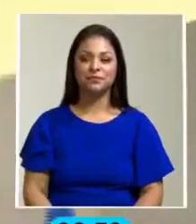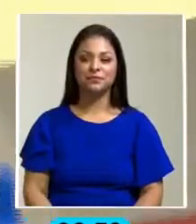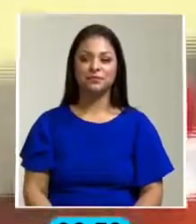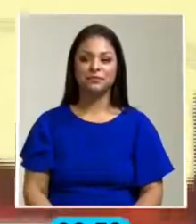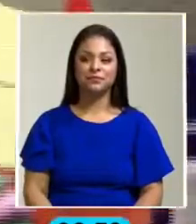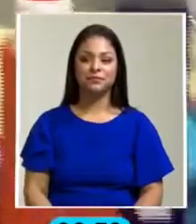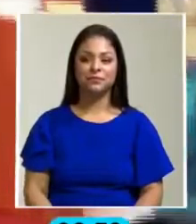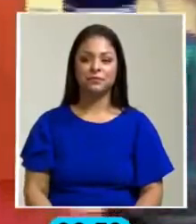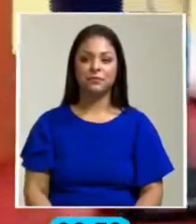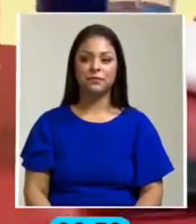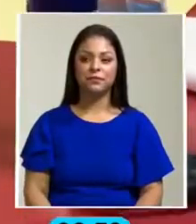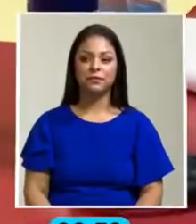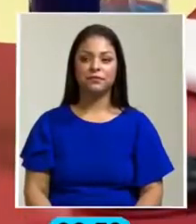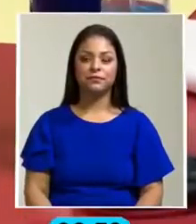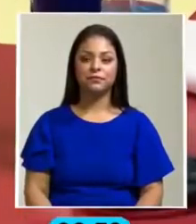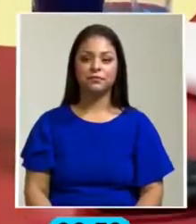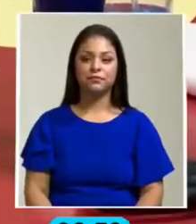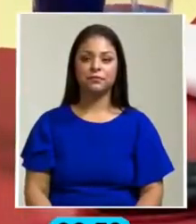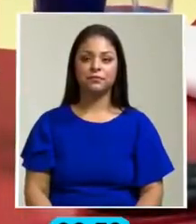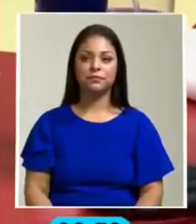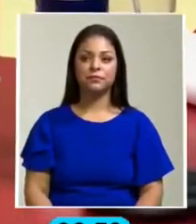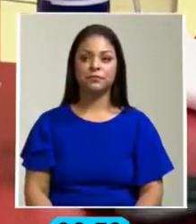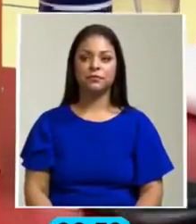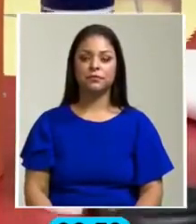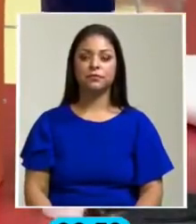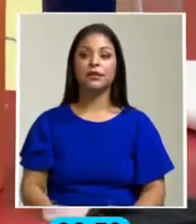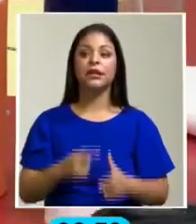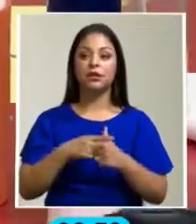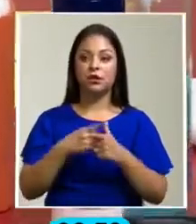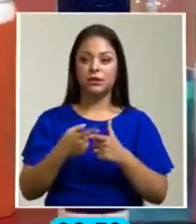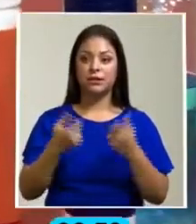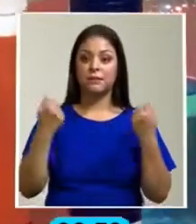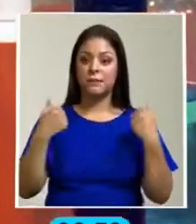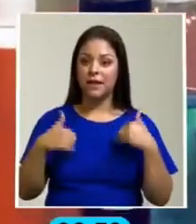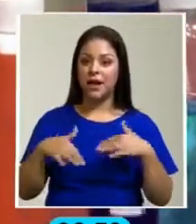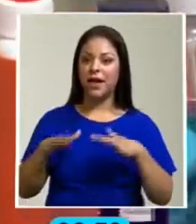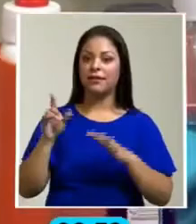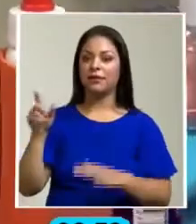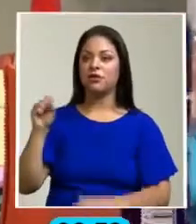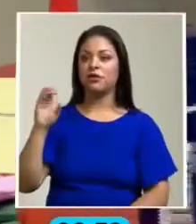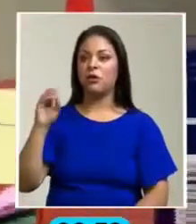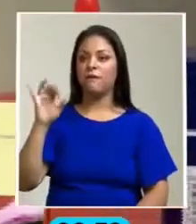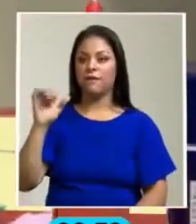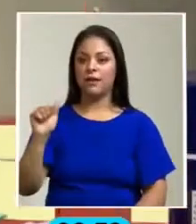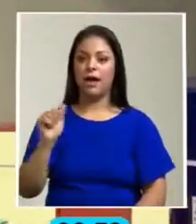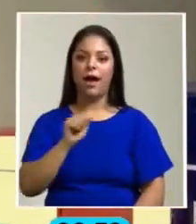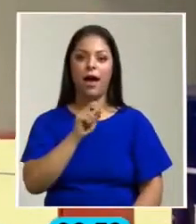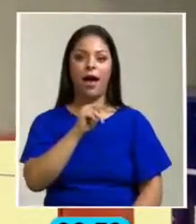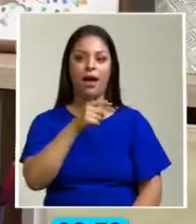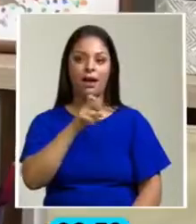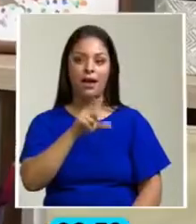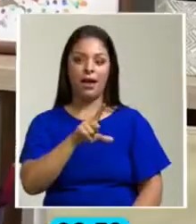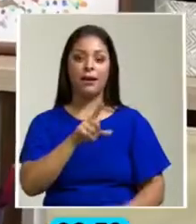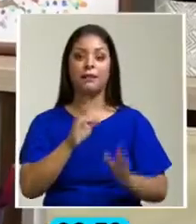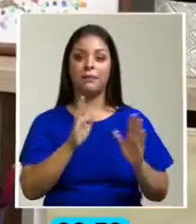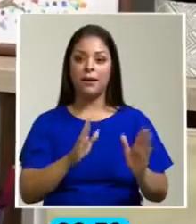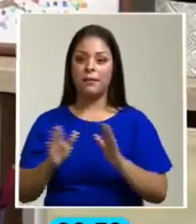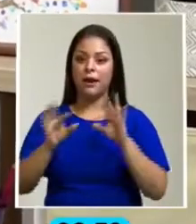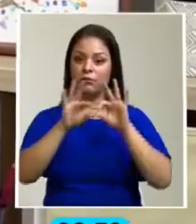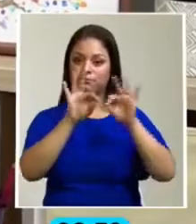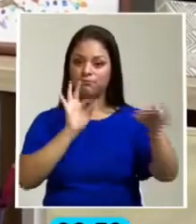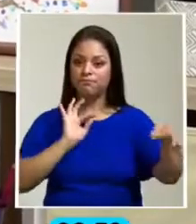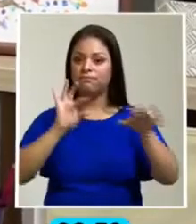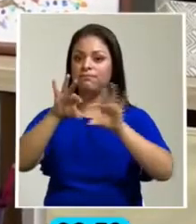Entonces, ¿qué les parece, niños y niñas? Si mientras Sofía y Ángel nos van preparando esta hermosa sorpresa, yo los